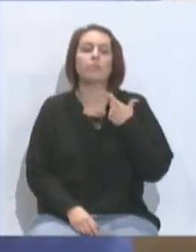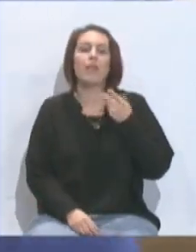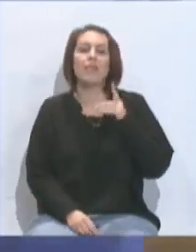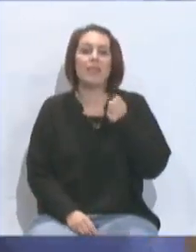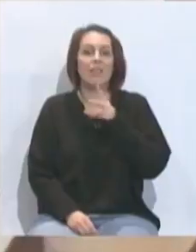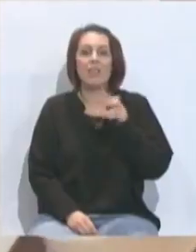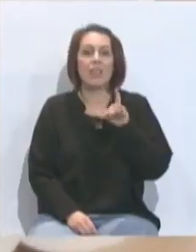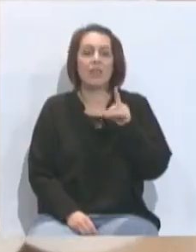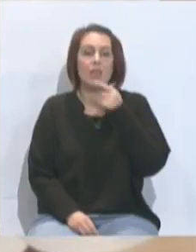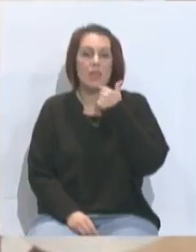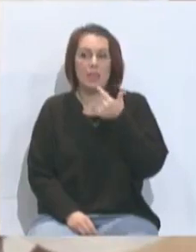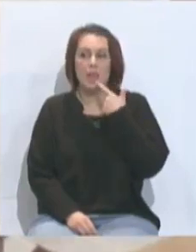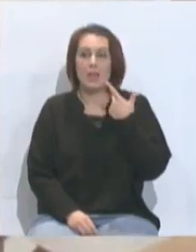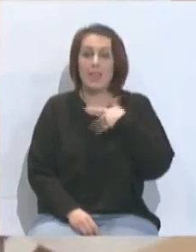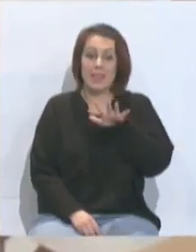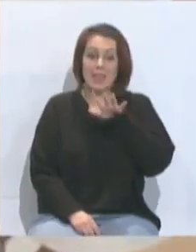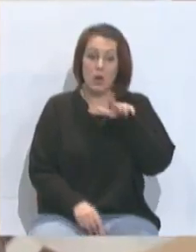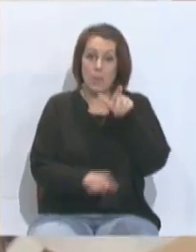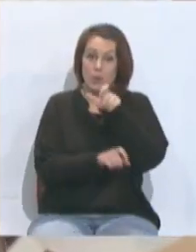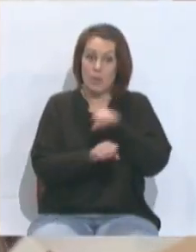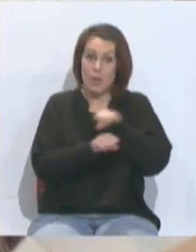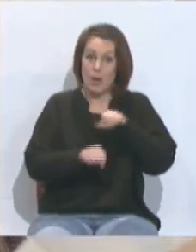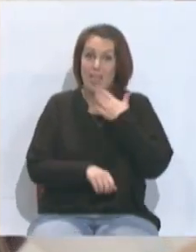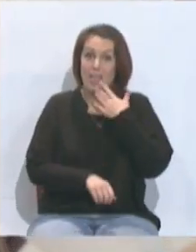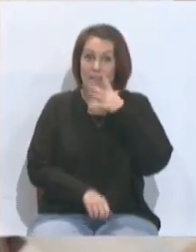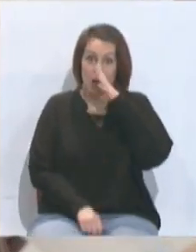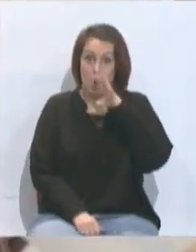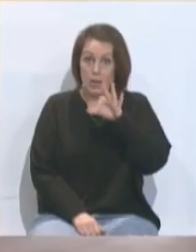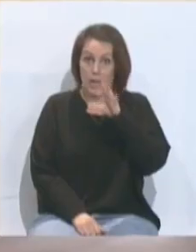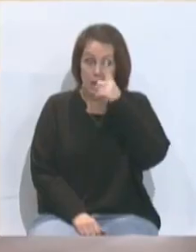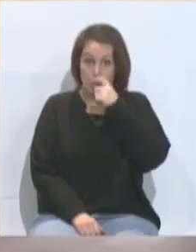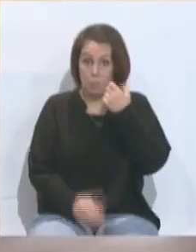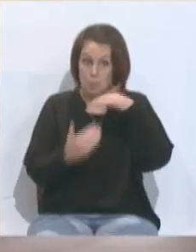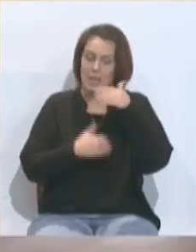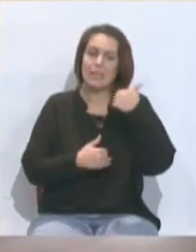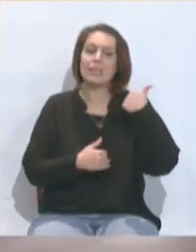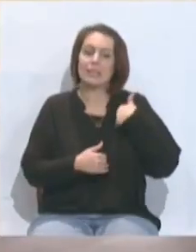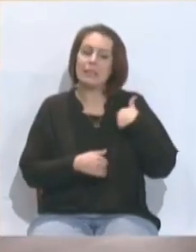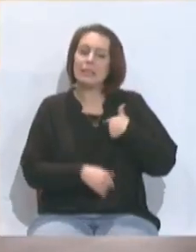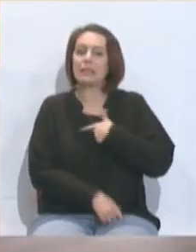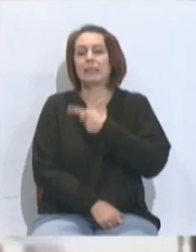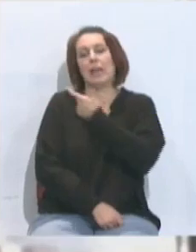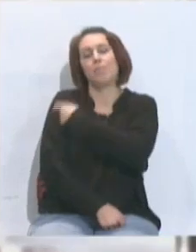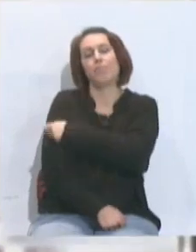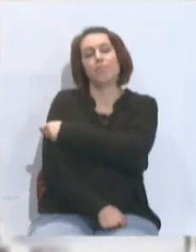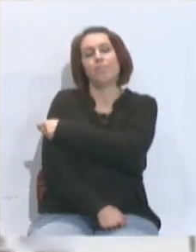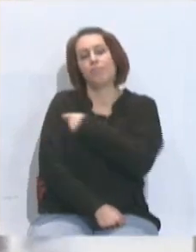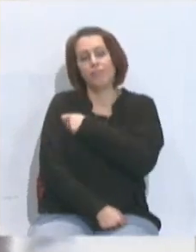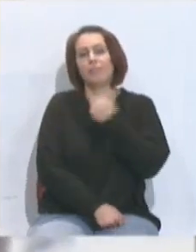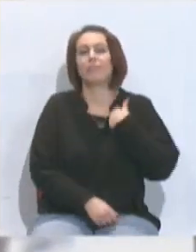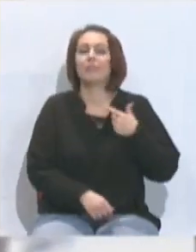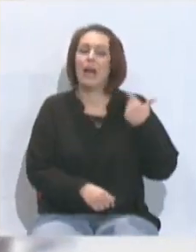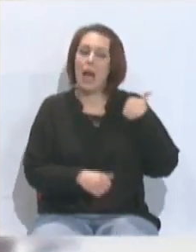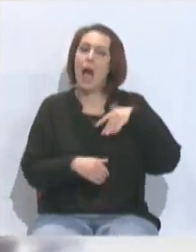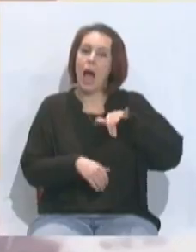Moreno ha confirmado que cuatro de cada cinco mayores de 50 años ya cuenta con la dosis de refuerzo contra la COVID-19 y en